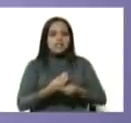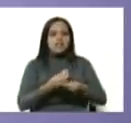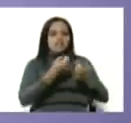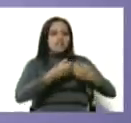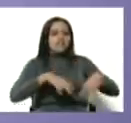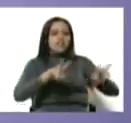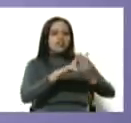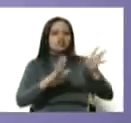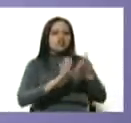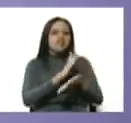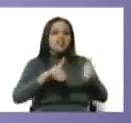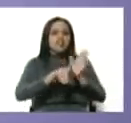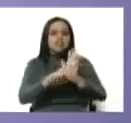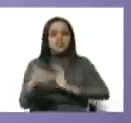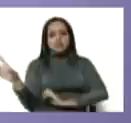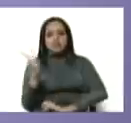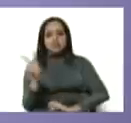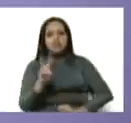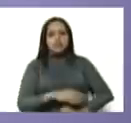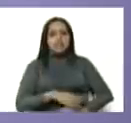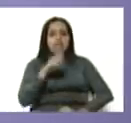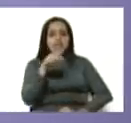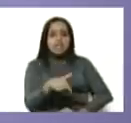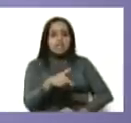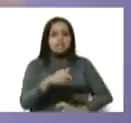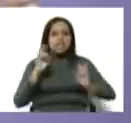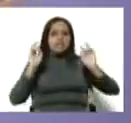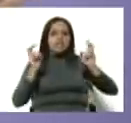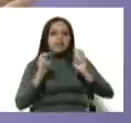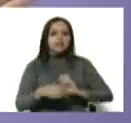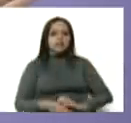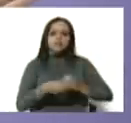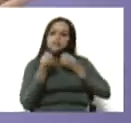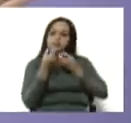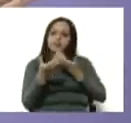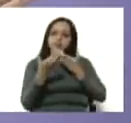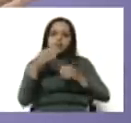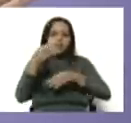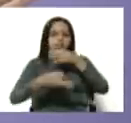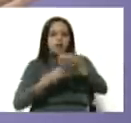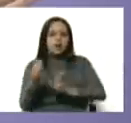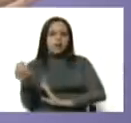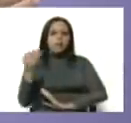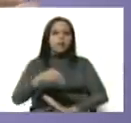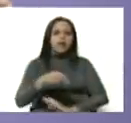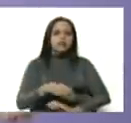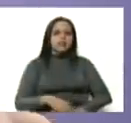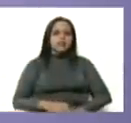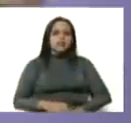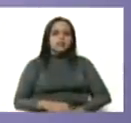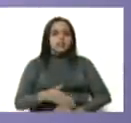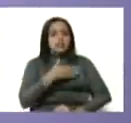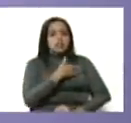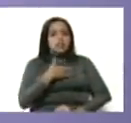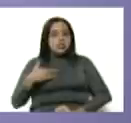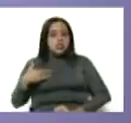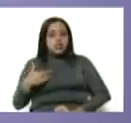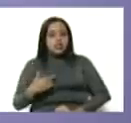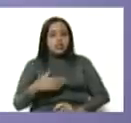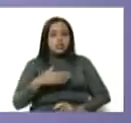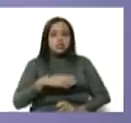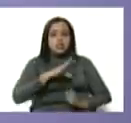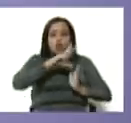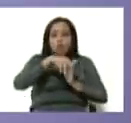República Bolivariana de Venezuela en este contexto. Declaraciones que se suman justamente a los intereses que querían